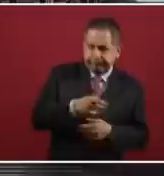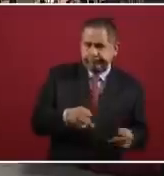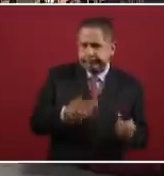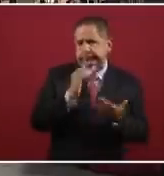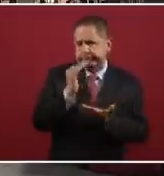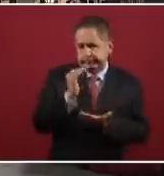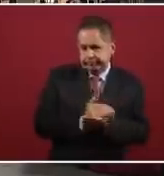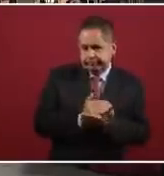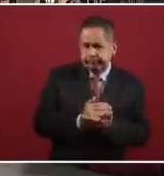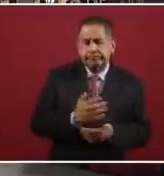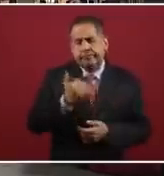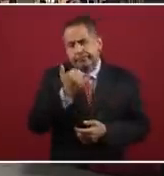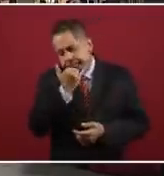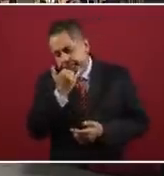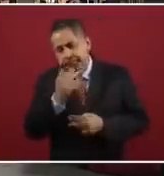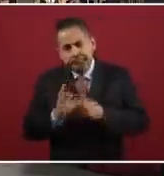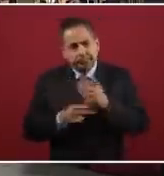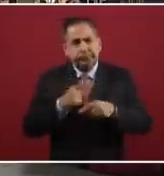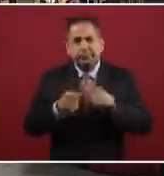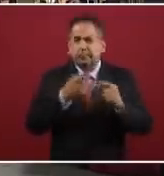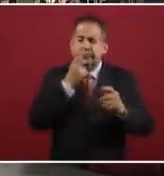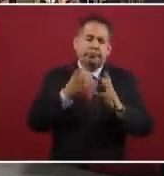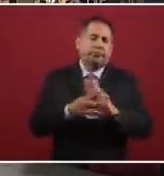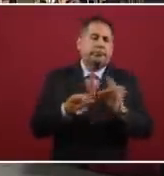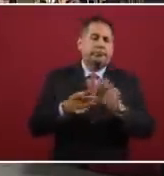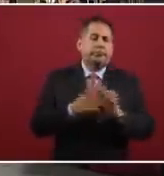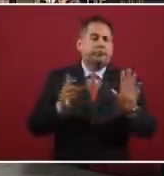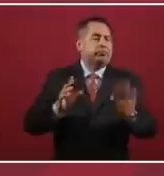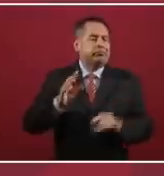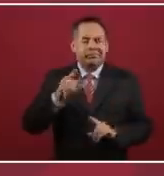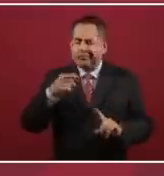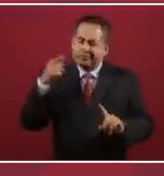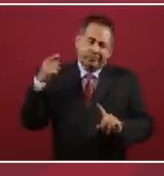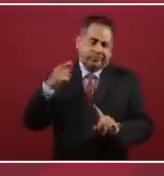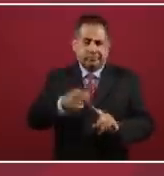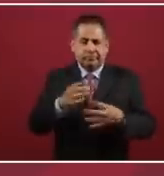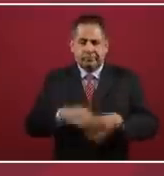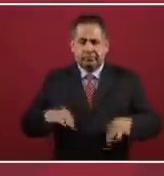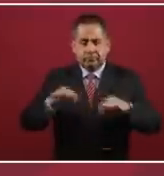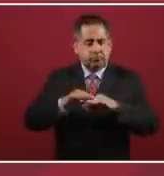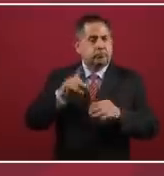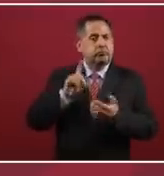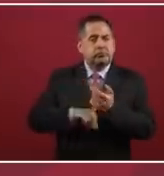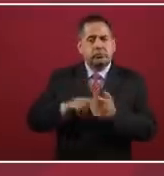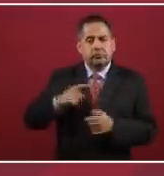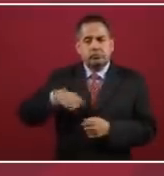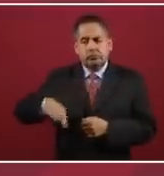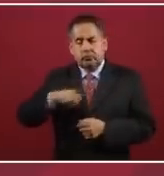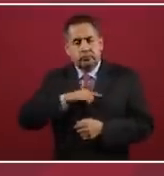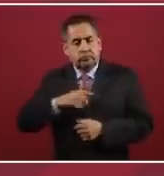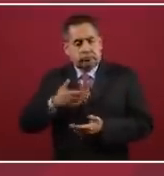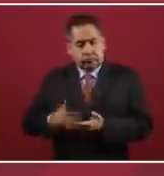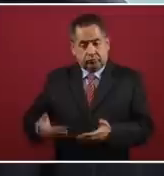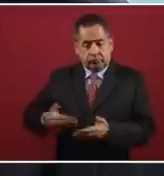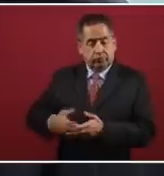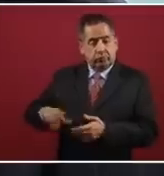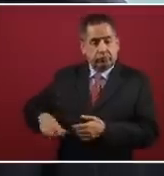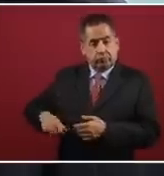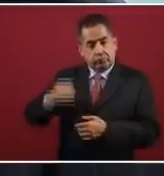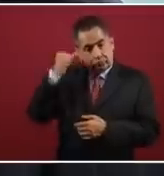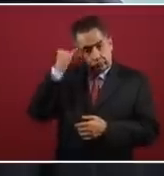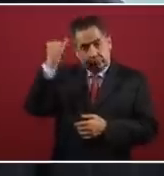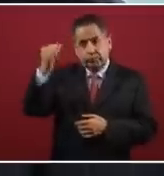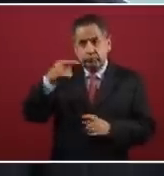la frase que constituye un elemento central de la filosofía del gobierno actual, que